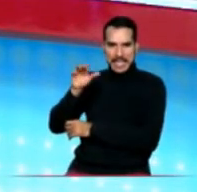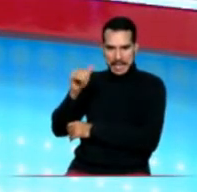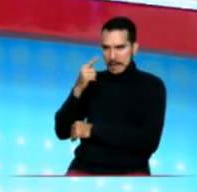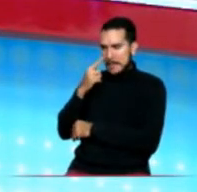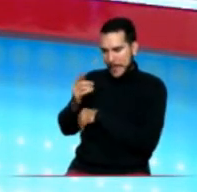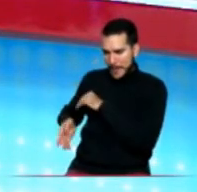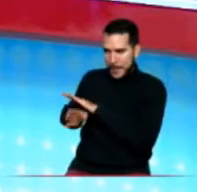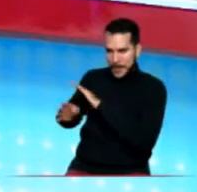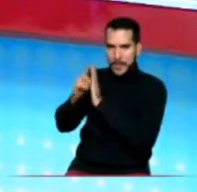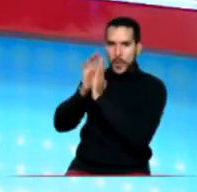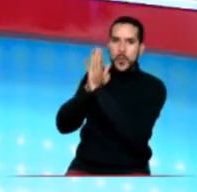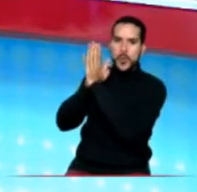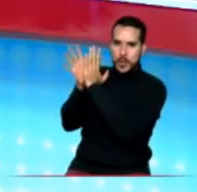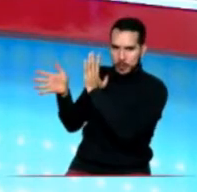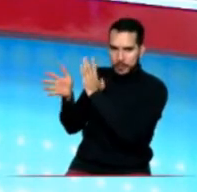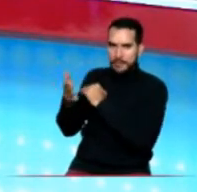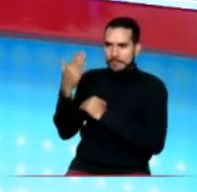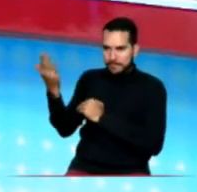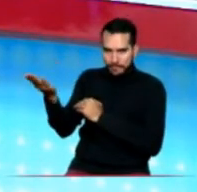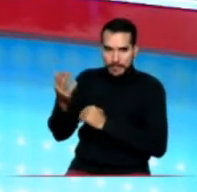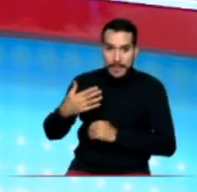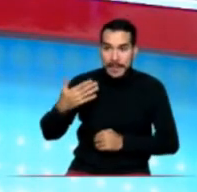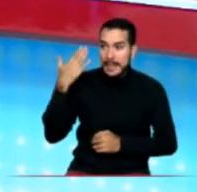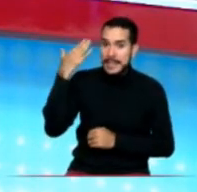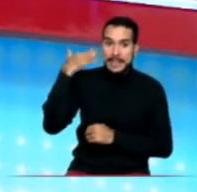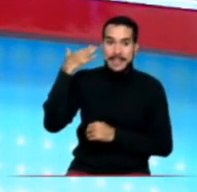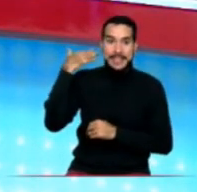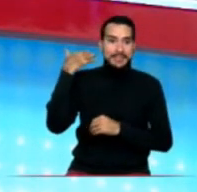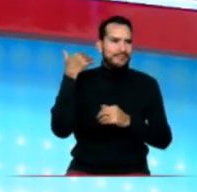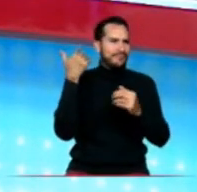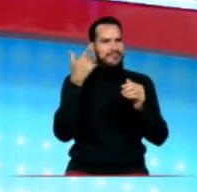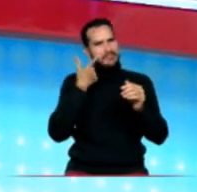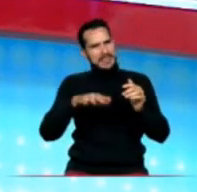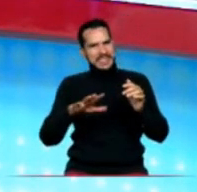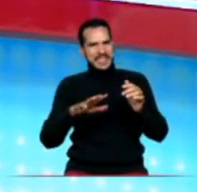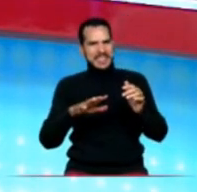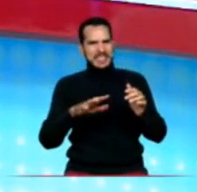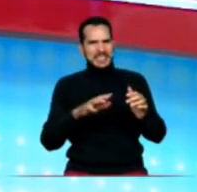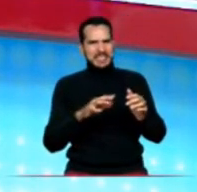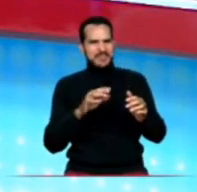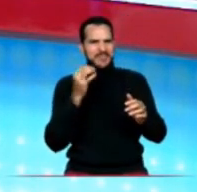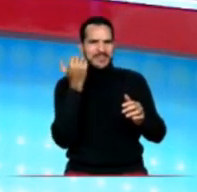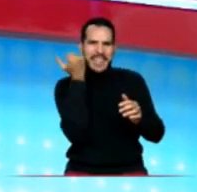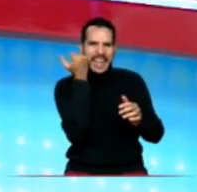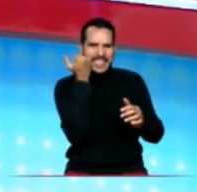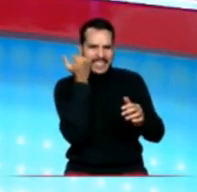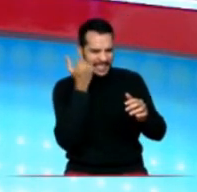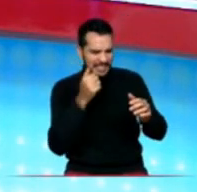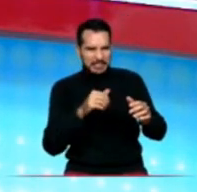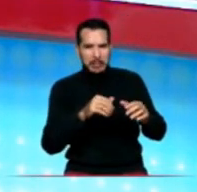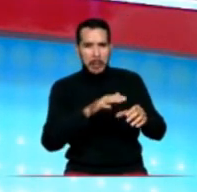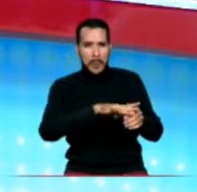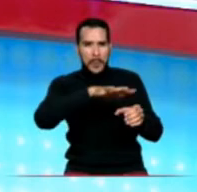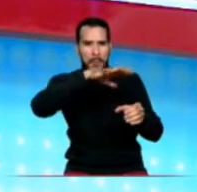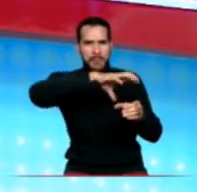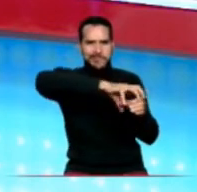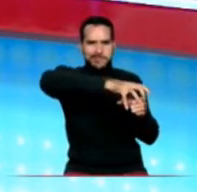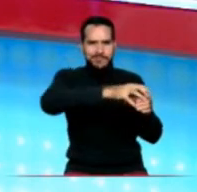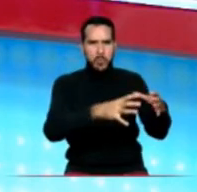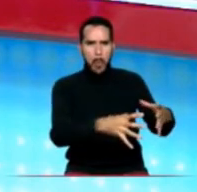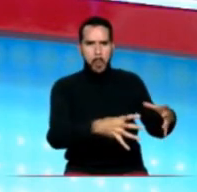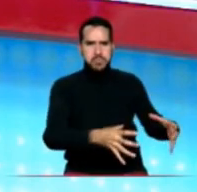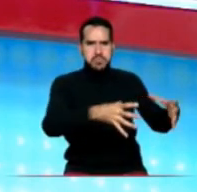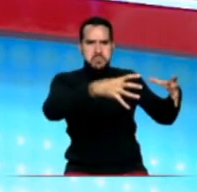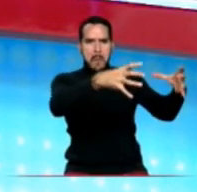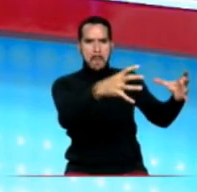de semana de un presunto artefacto explosivo abandonado sobre la carrera 80 a la altura de la Simón Bolívar aquí en Cali, generó